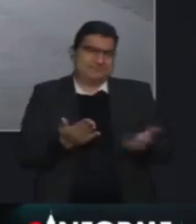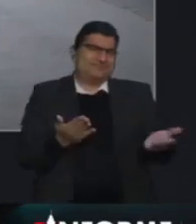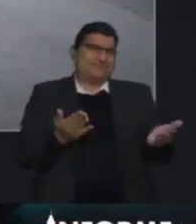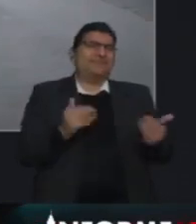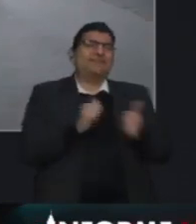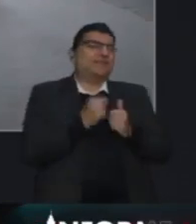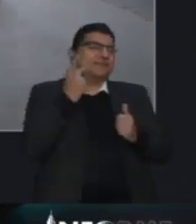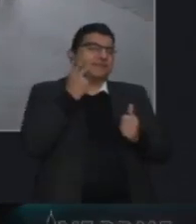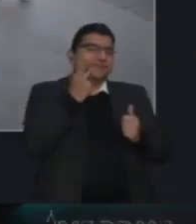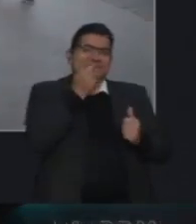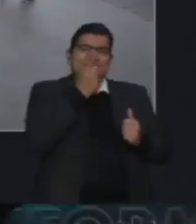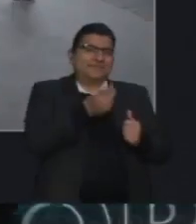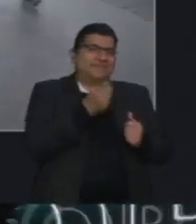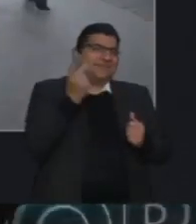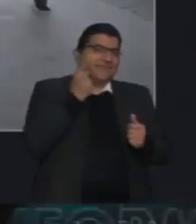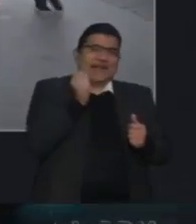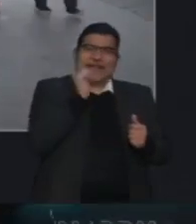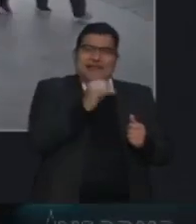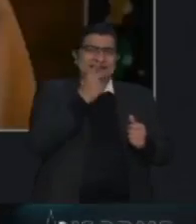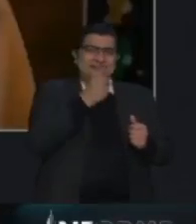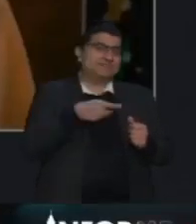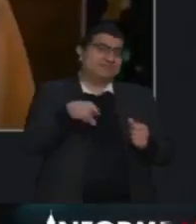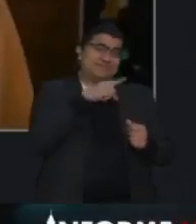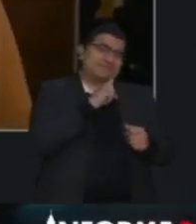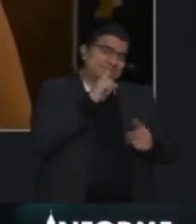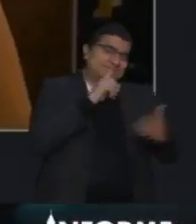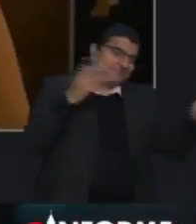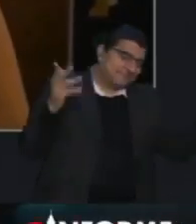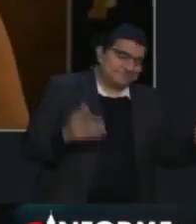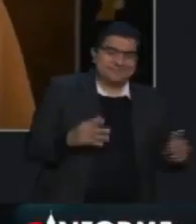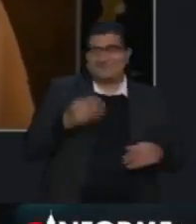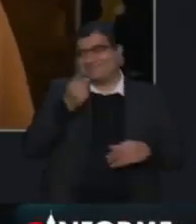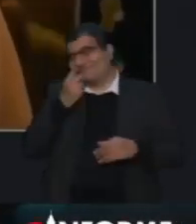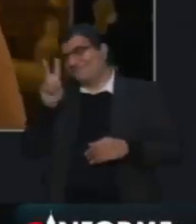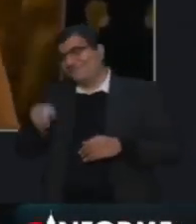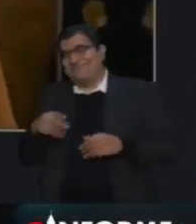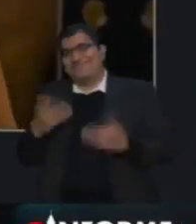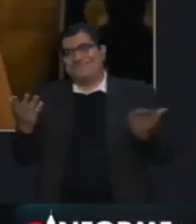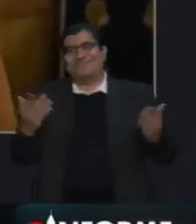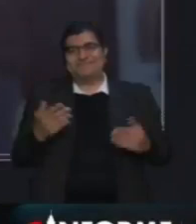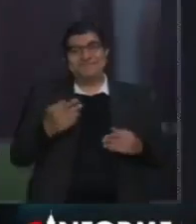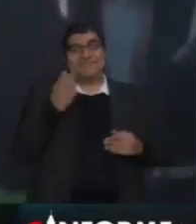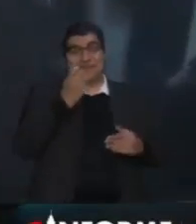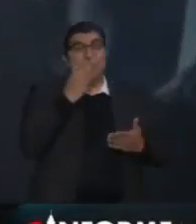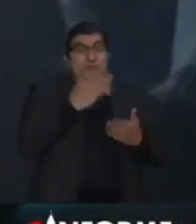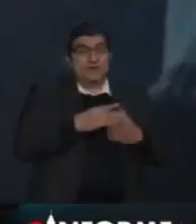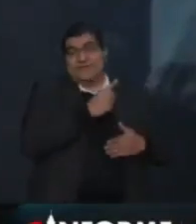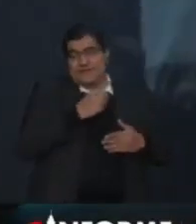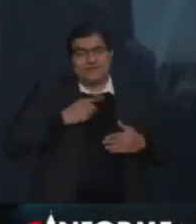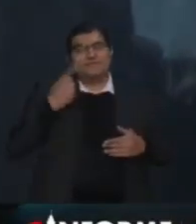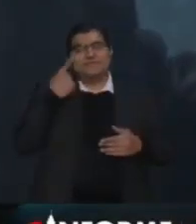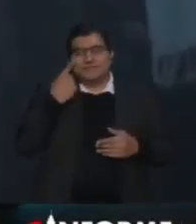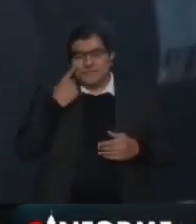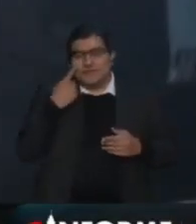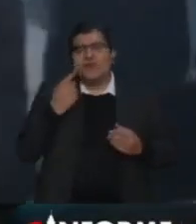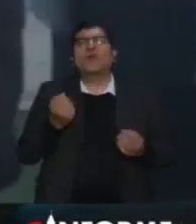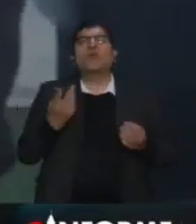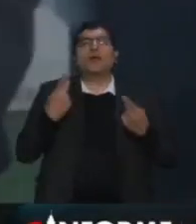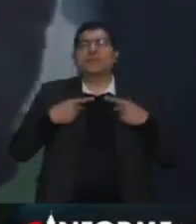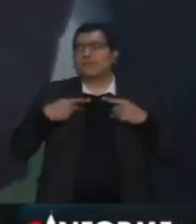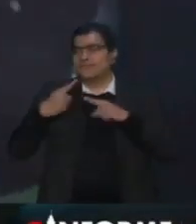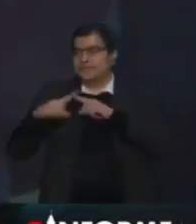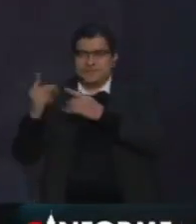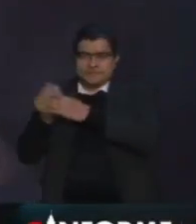políticos, claro. Lo que pasa es que hablar de políticos es decirnos muy bajo. Entonces, lo único que tenemos que hacer es ver los casos.